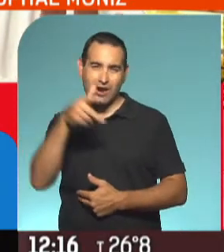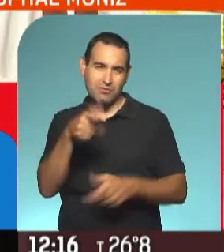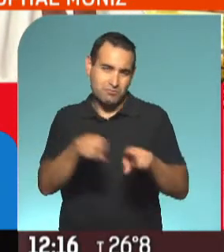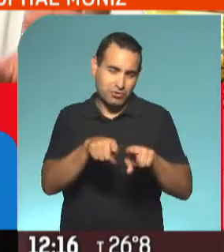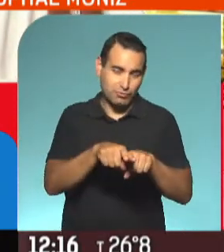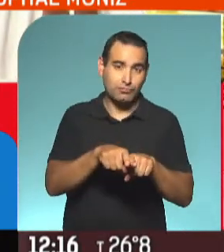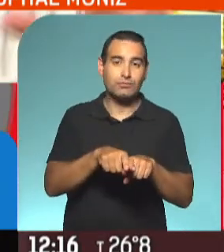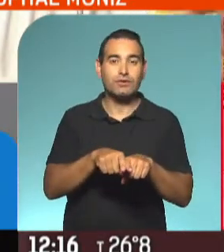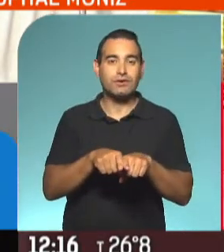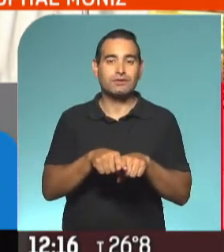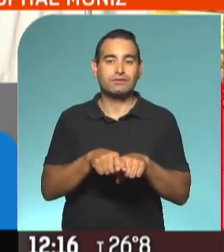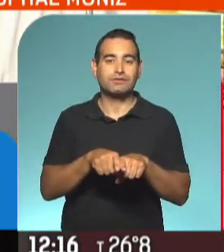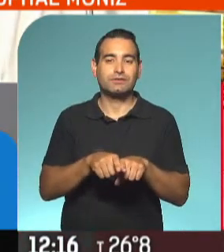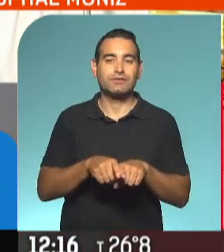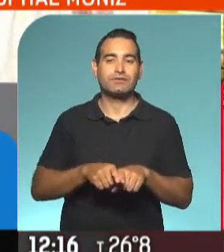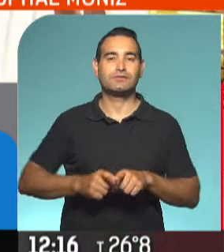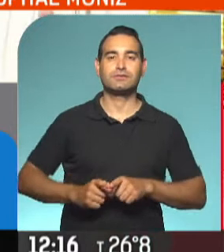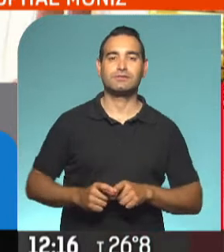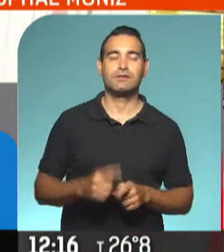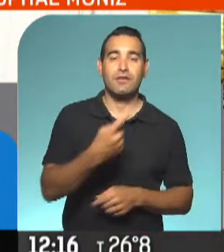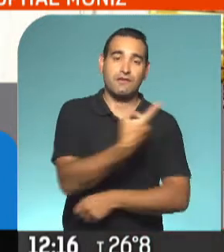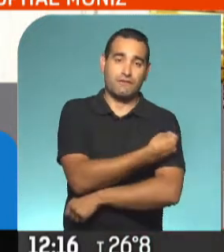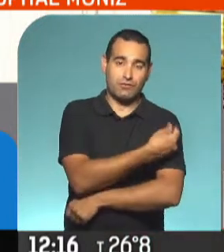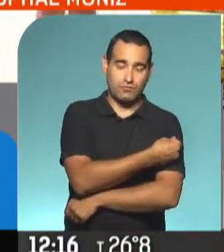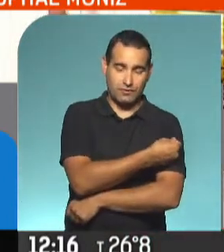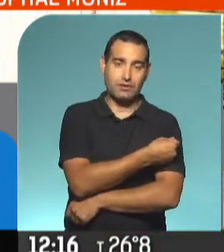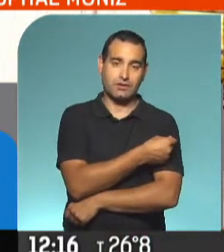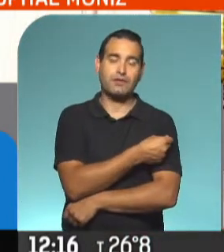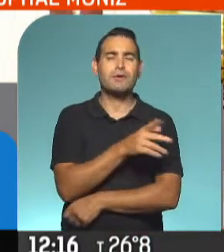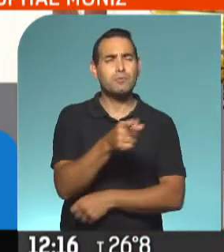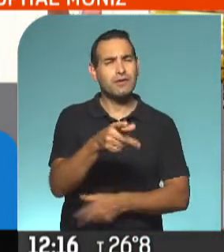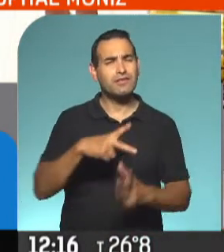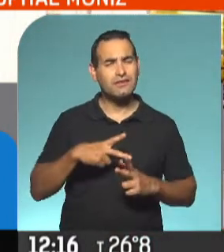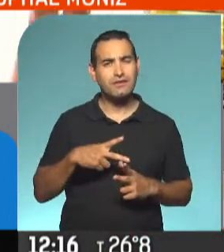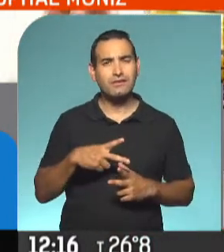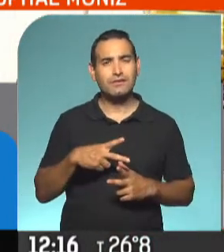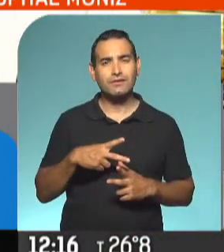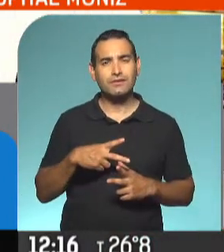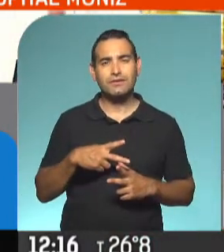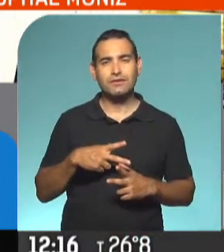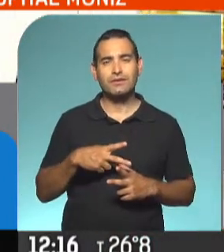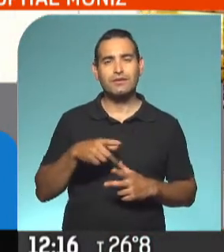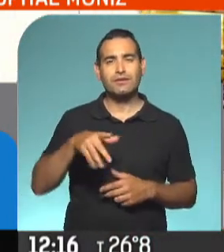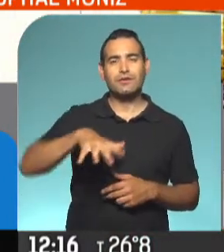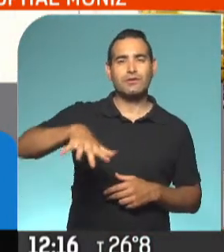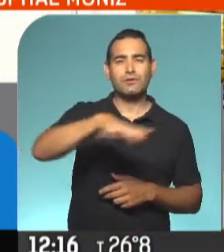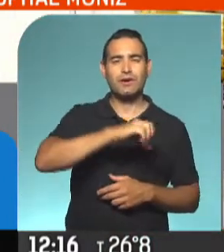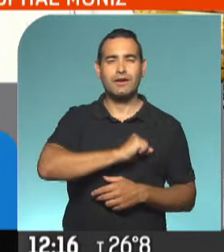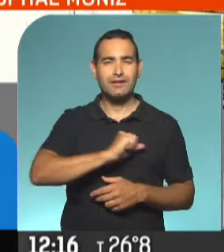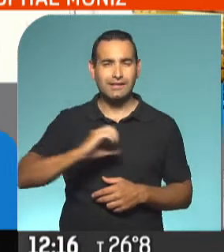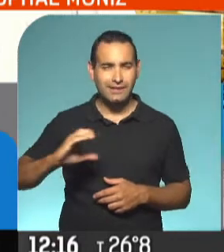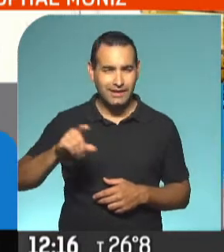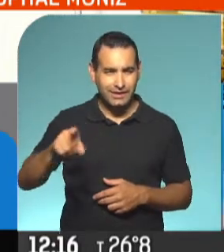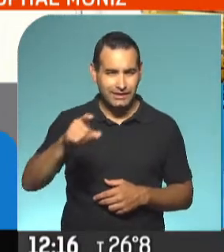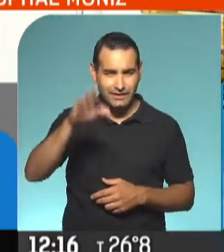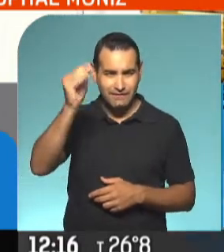en realidad, una cosa es lo que pasa con las vacunas y otra que hay que enfatizar, porque ustedes mencionaban lo que estaba pasando por Santa Catarina, si no me falla un